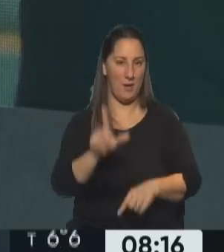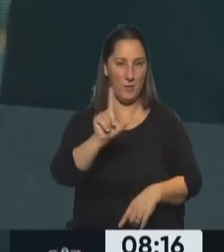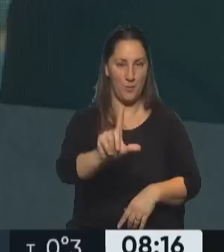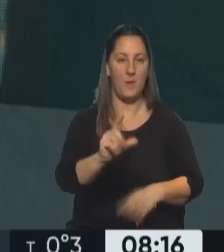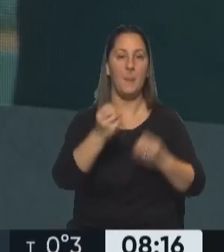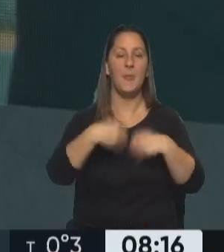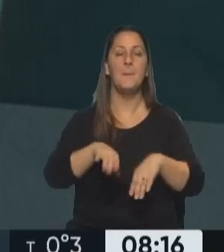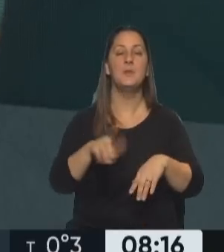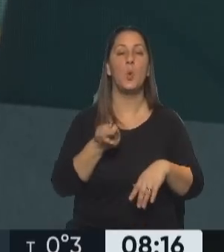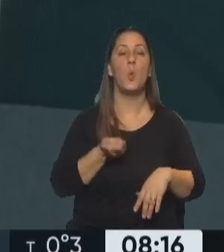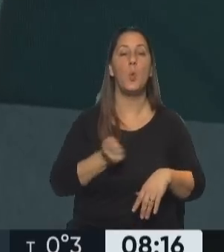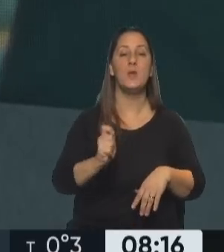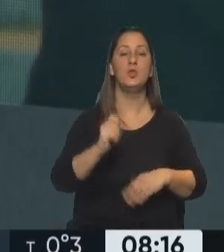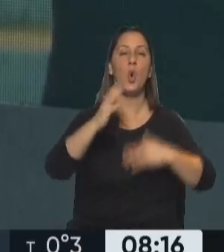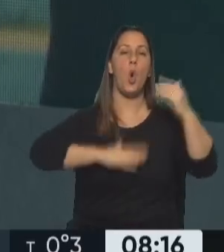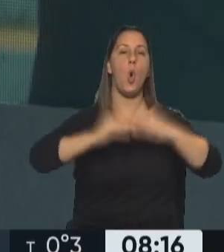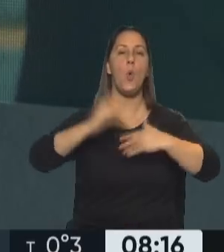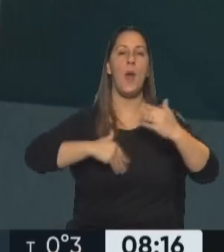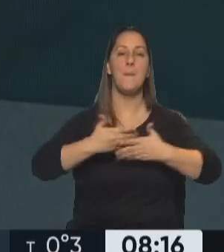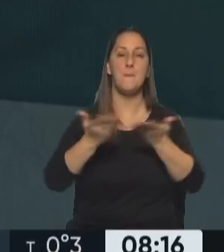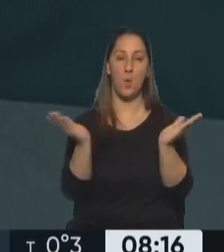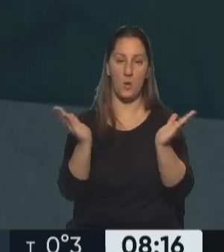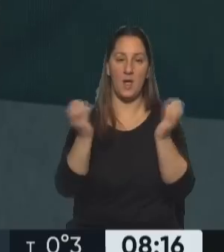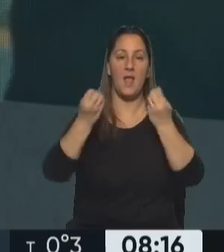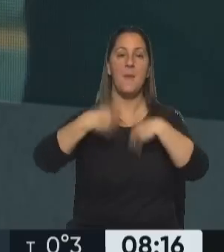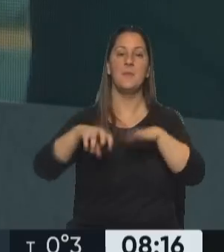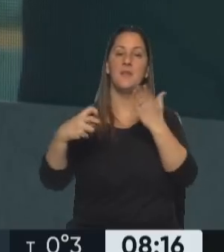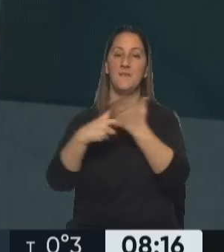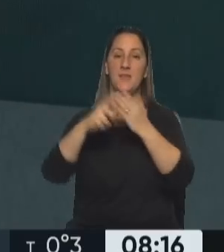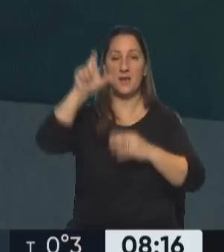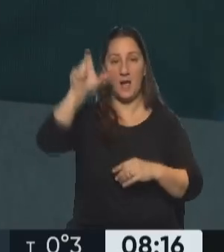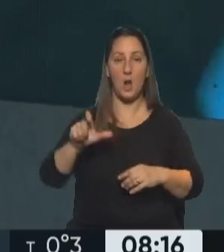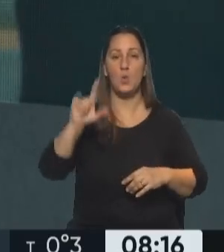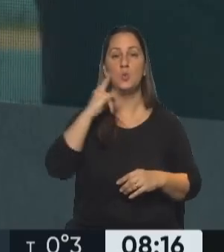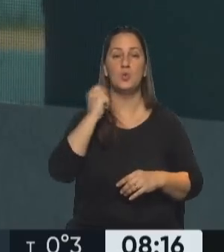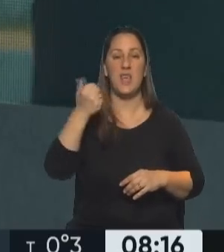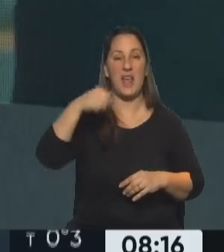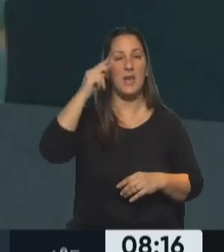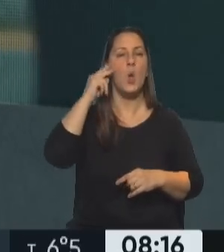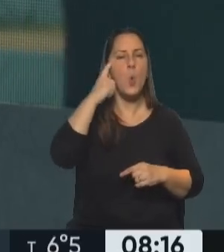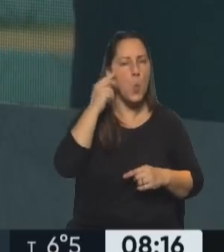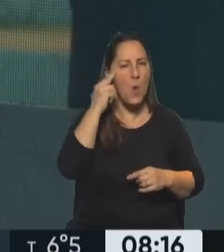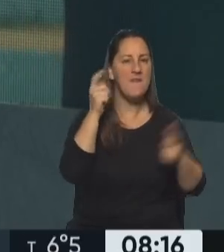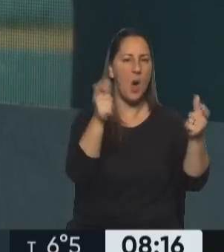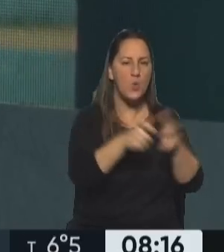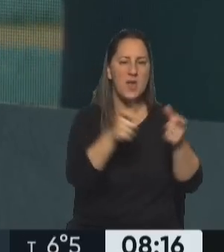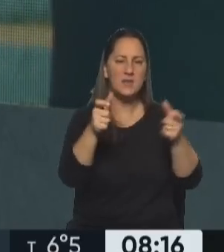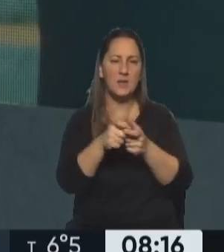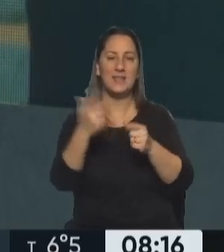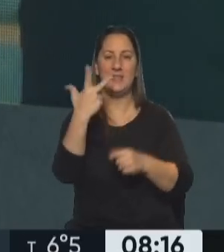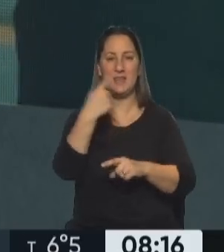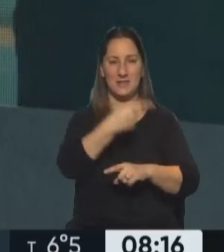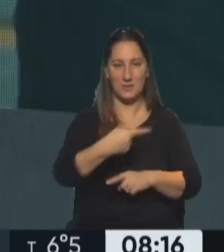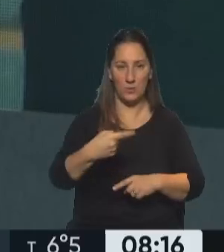de alegatos en el juicio Obra Pública. Empieza el fiscal Diego Luciani, tiene 9 audiencias para alegar, son 3 por